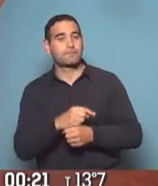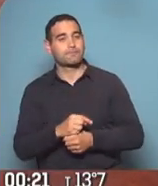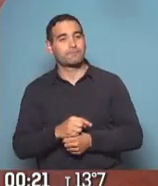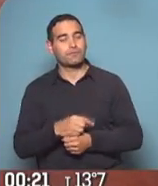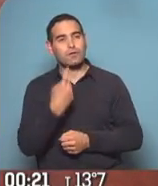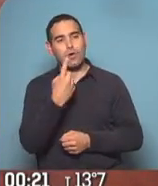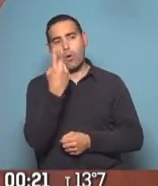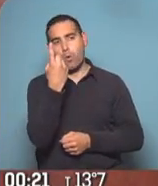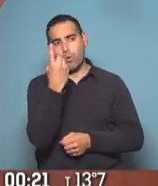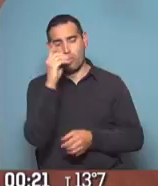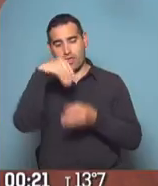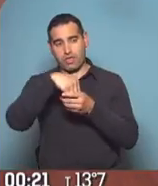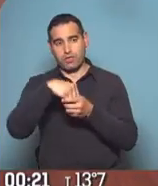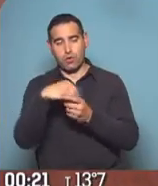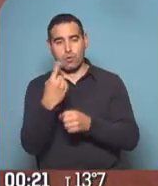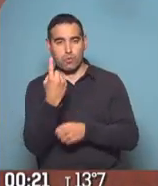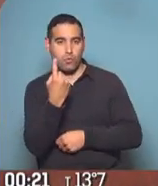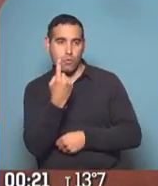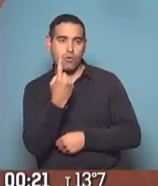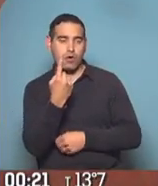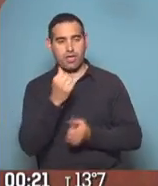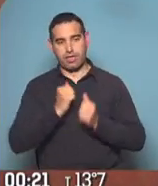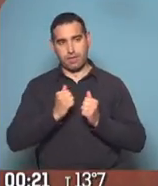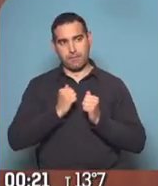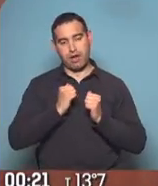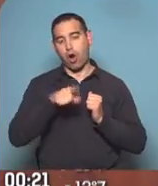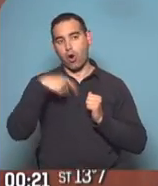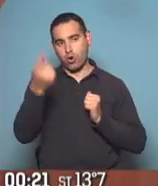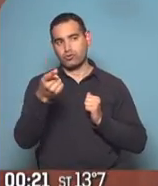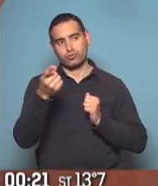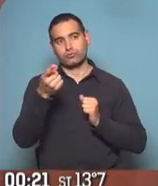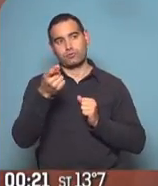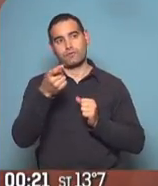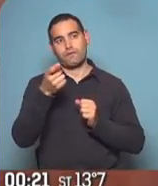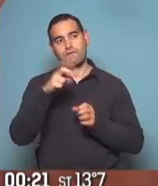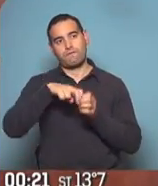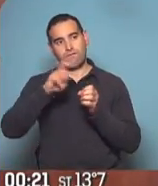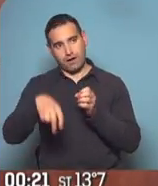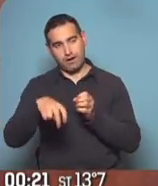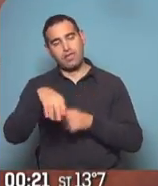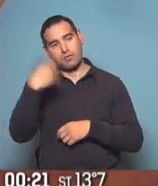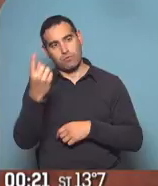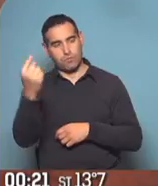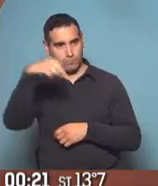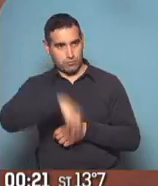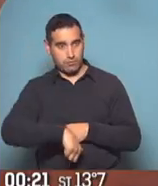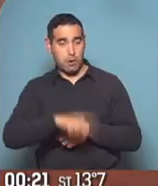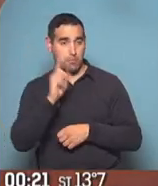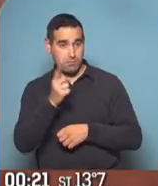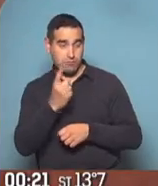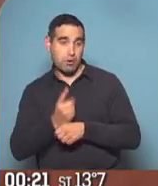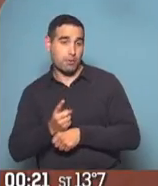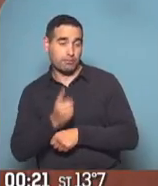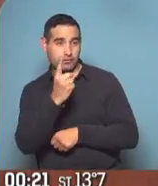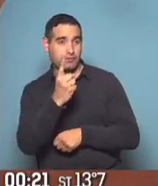astronauta esperaba a que los otros australia descendieron y luego retornarán y finalmente el mismo cohete lo